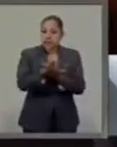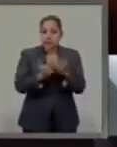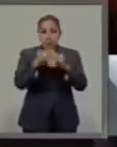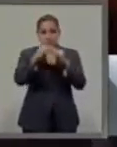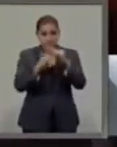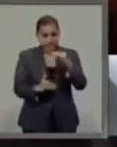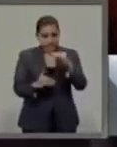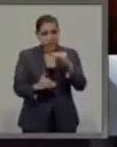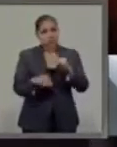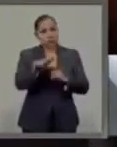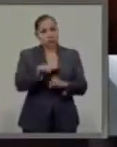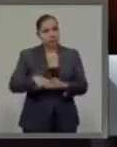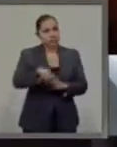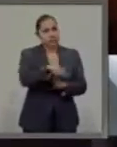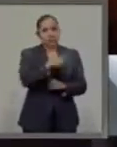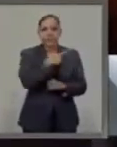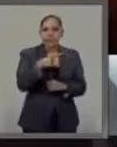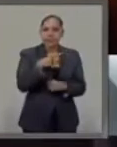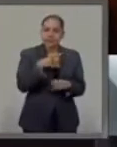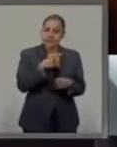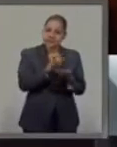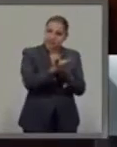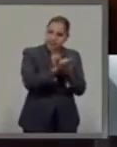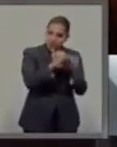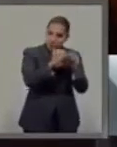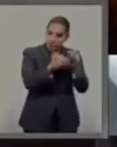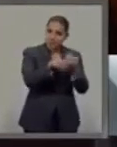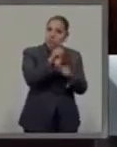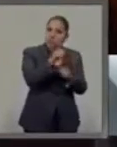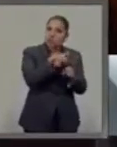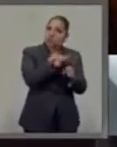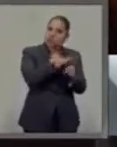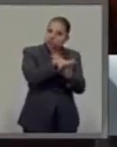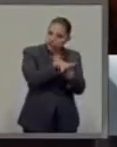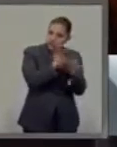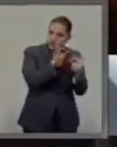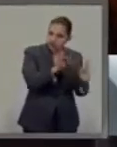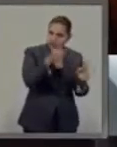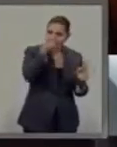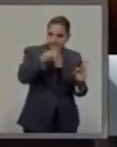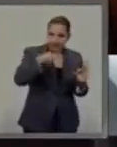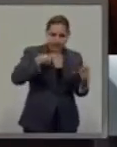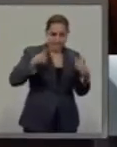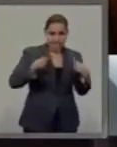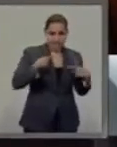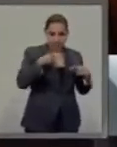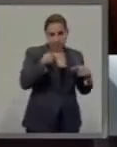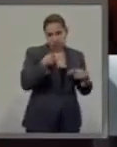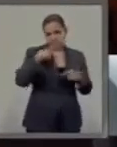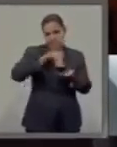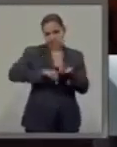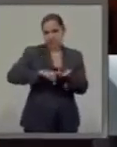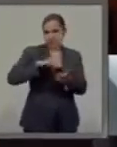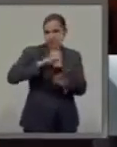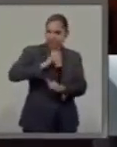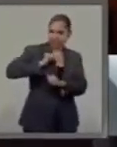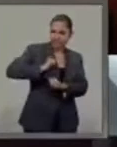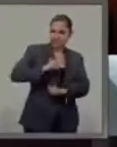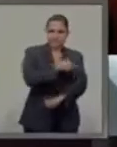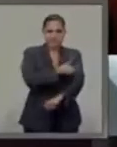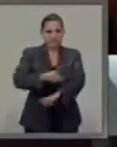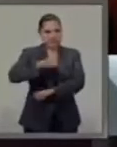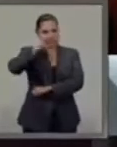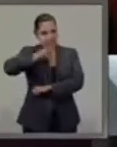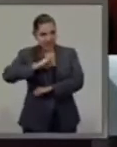ser suficientes para satisfacer las necesidades normales de un jefe de familia, en el orden de materia